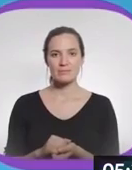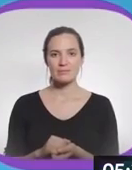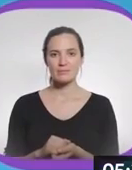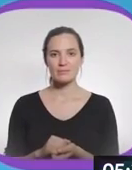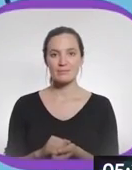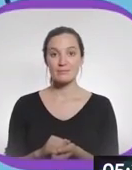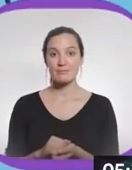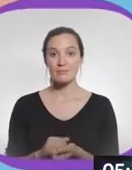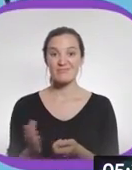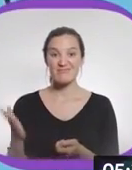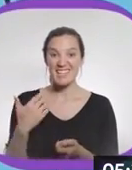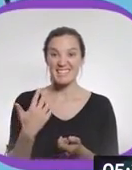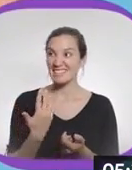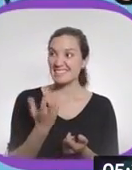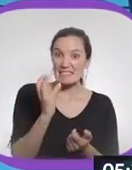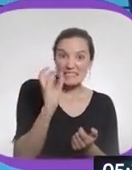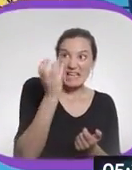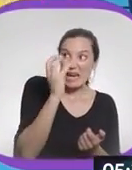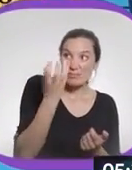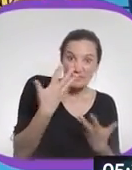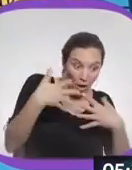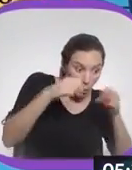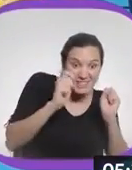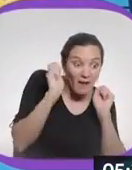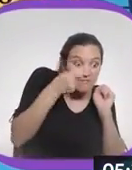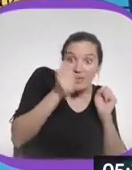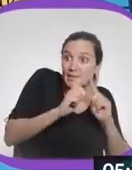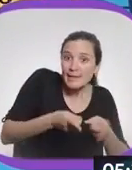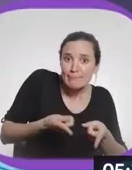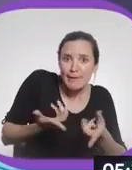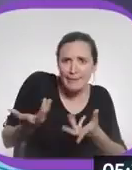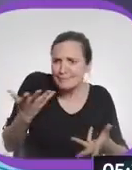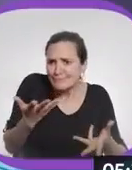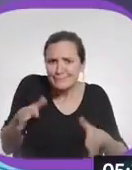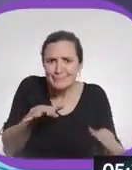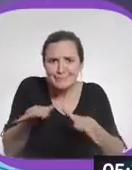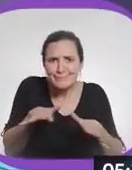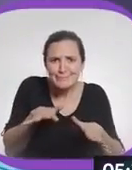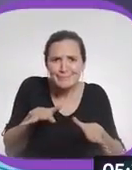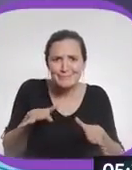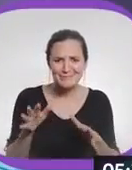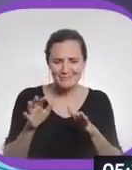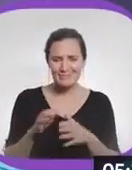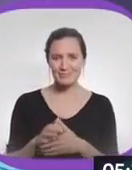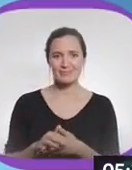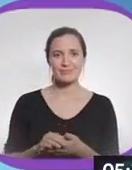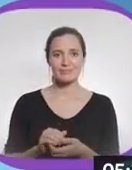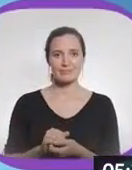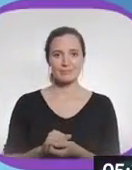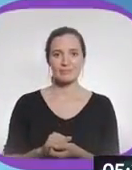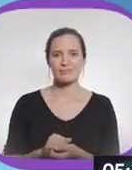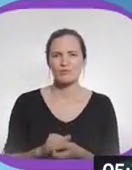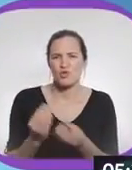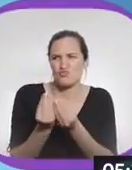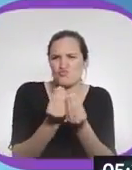¡Chicos, encuentren sus varitas y arreglen este desastre antes de que empeore! ¡Les les habla Chetuvecha, diciendo que las cosas han empeorado. Miles